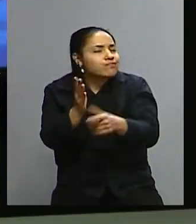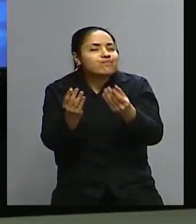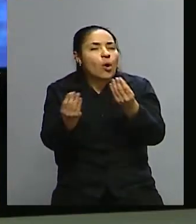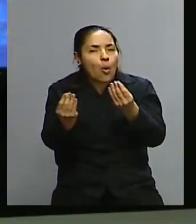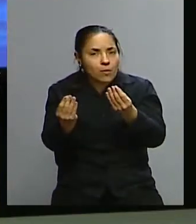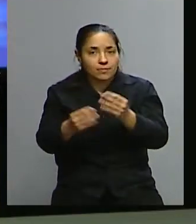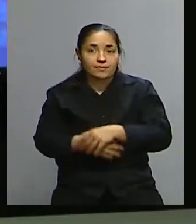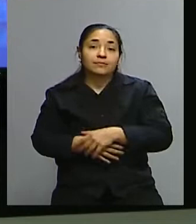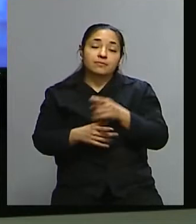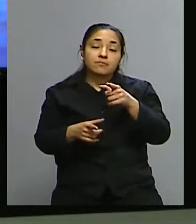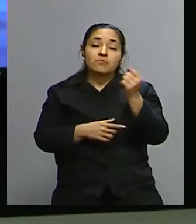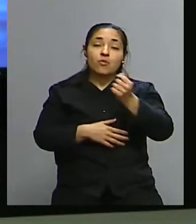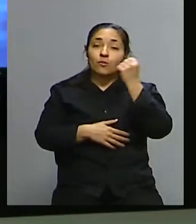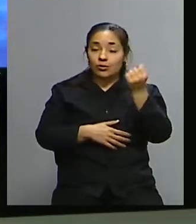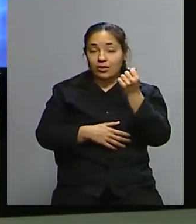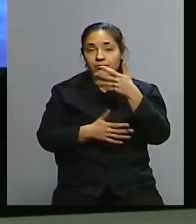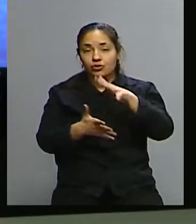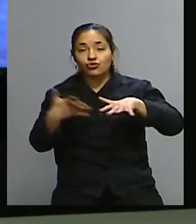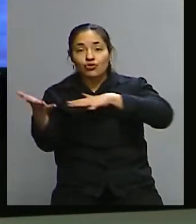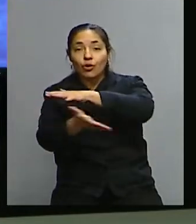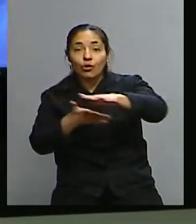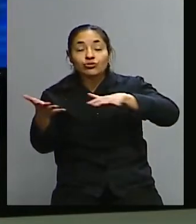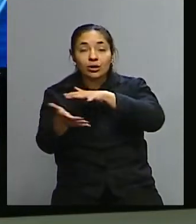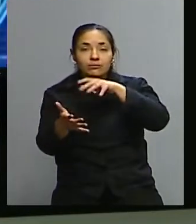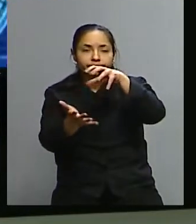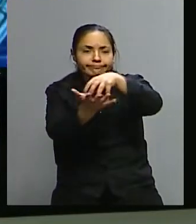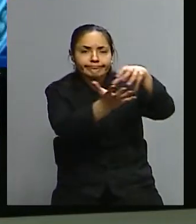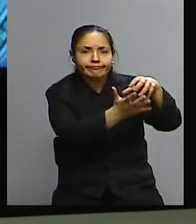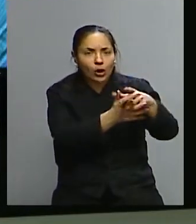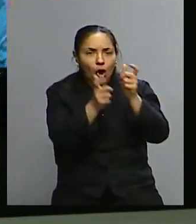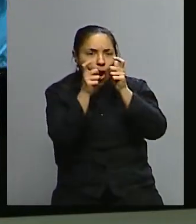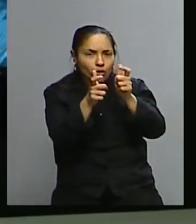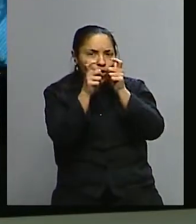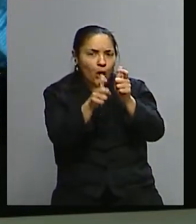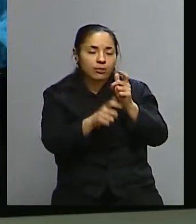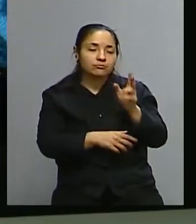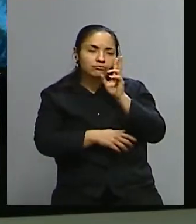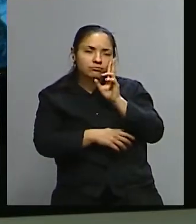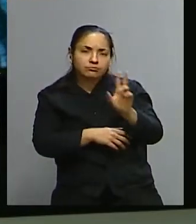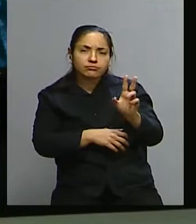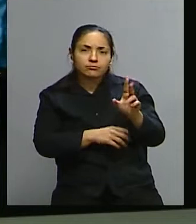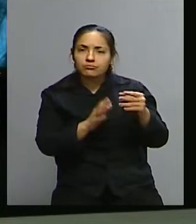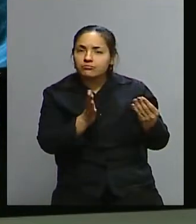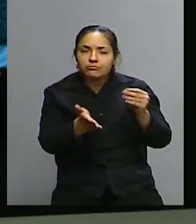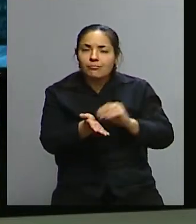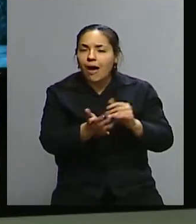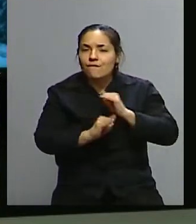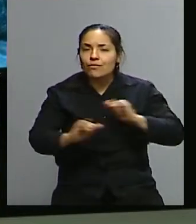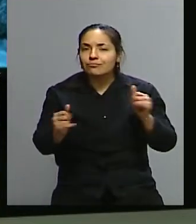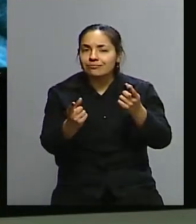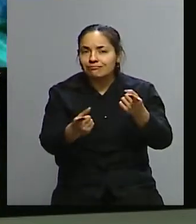al momento de uno evaluar como ciudadano a estos órganos de control, por ahí nos hace falta un poco más de información porque